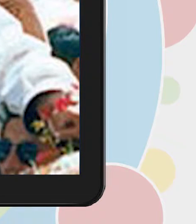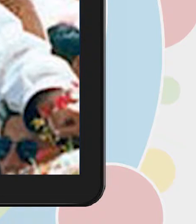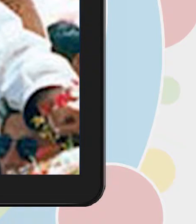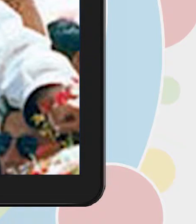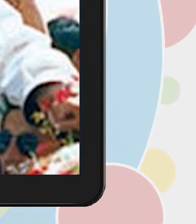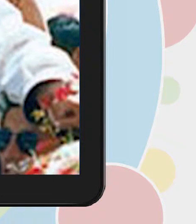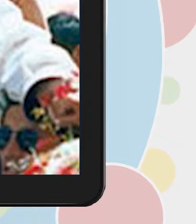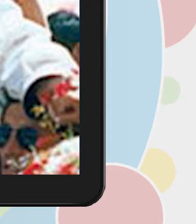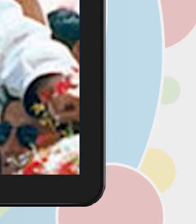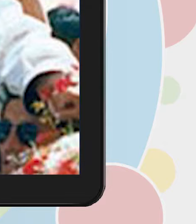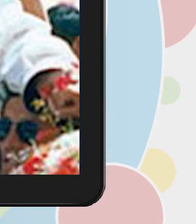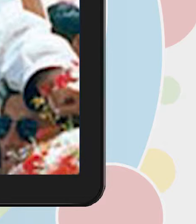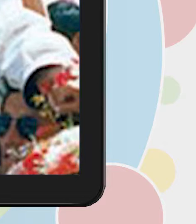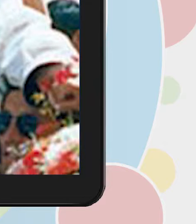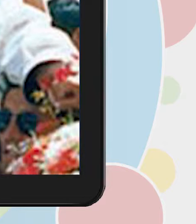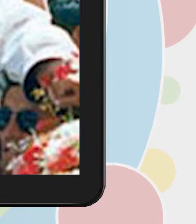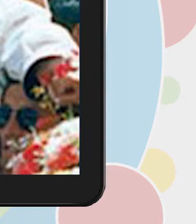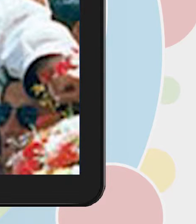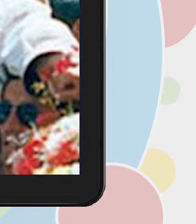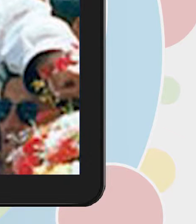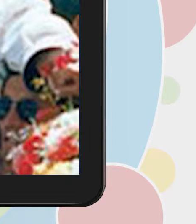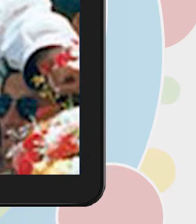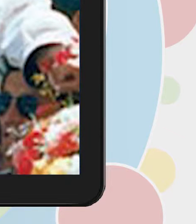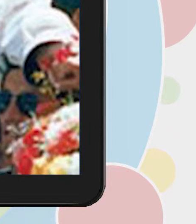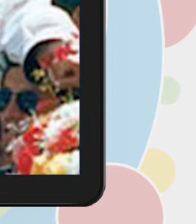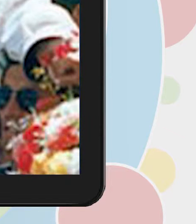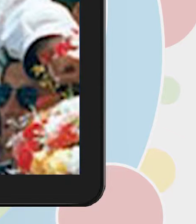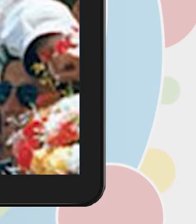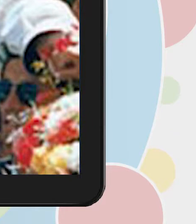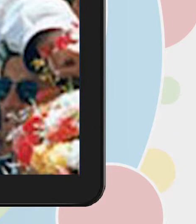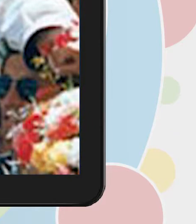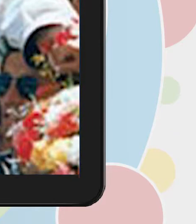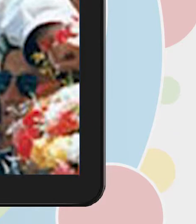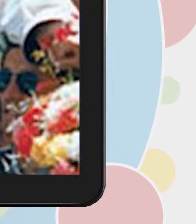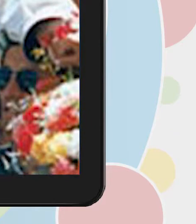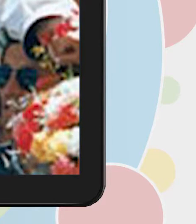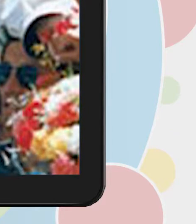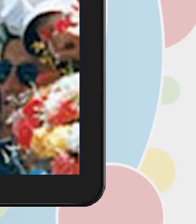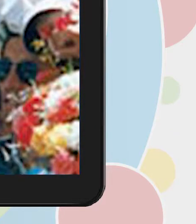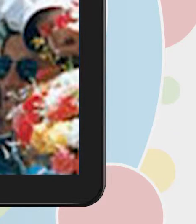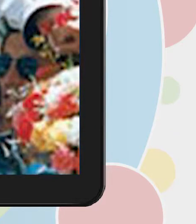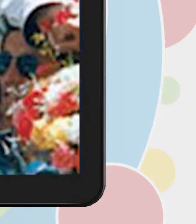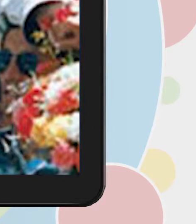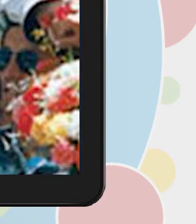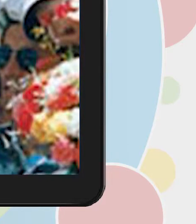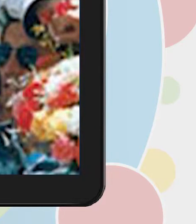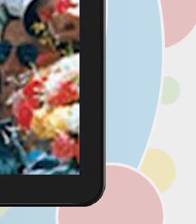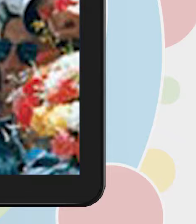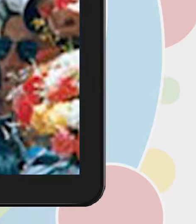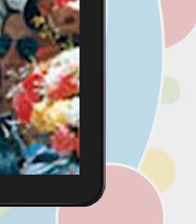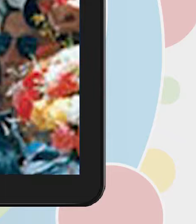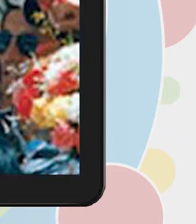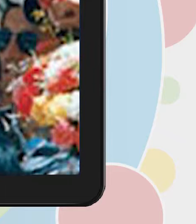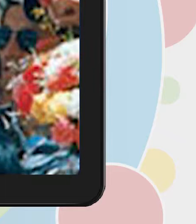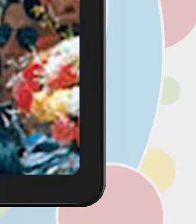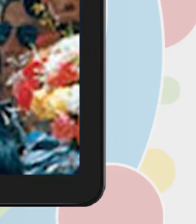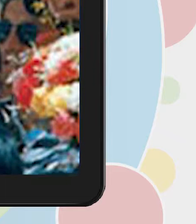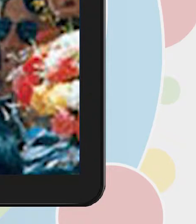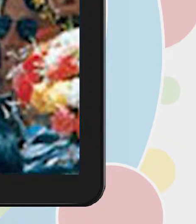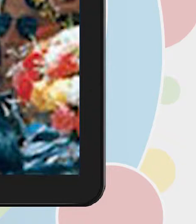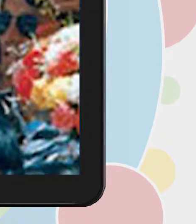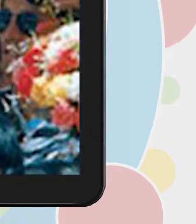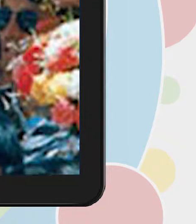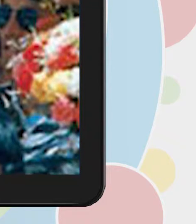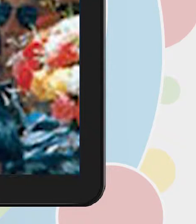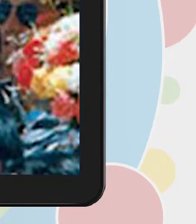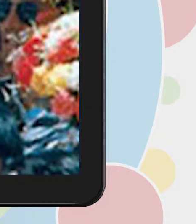de la comunicación que va a tener Carlos Palenque Avilés, va a tener un medio de comunicación radial y televisivo, donde